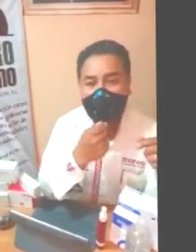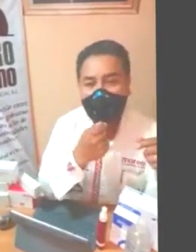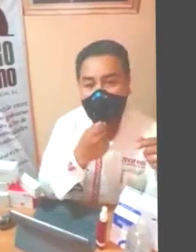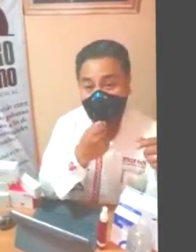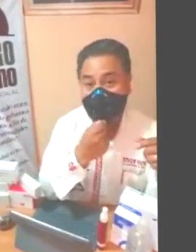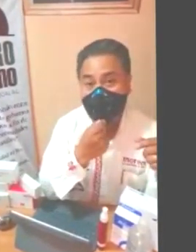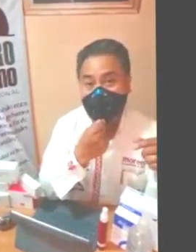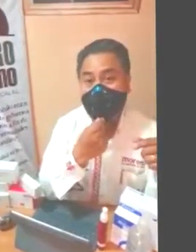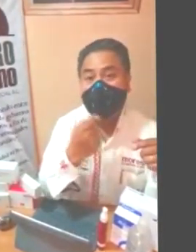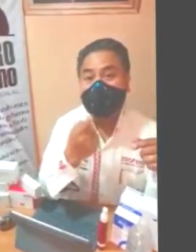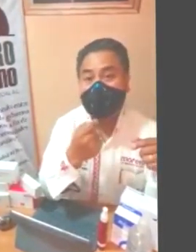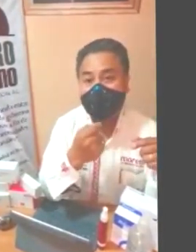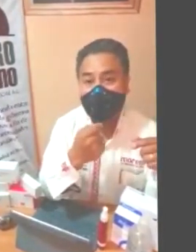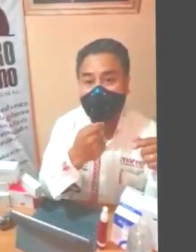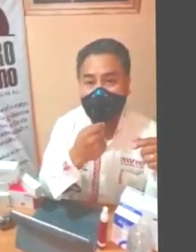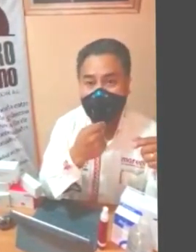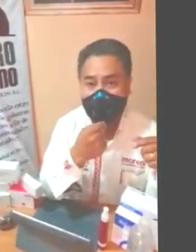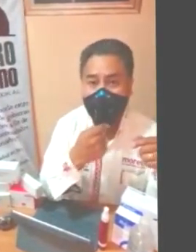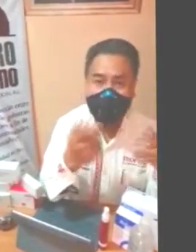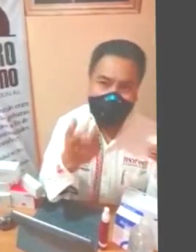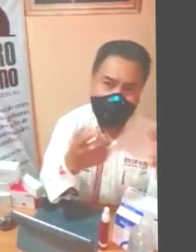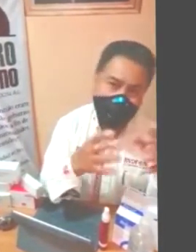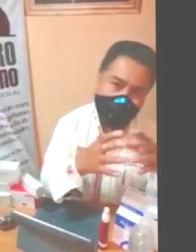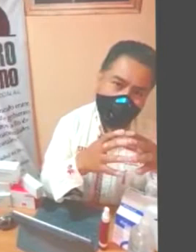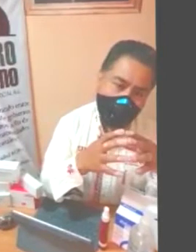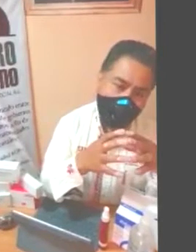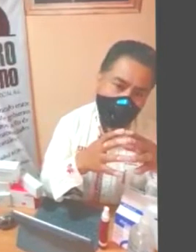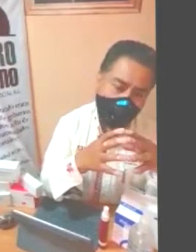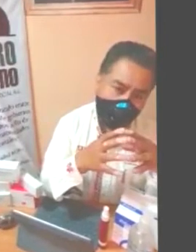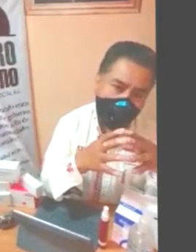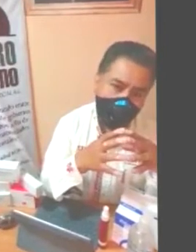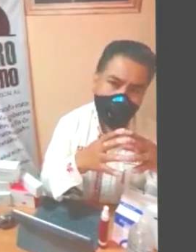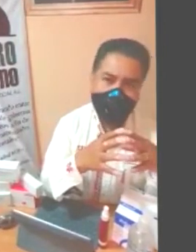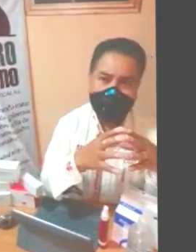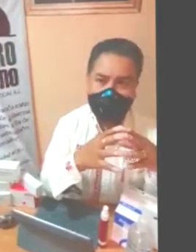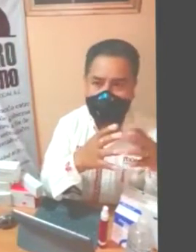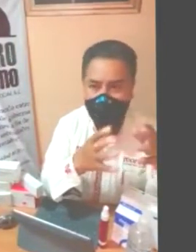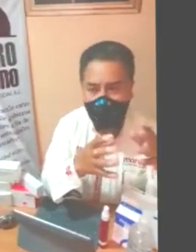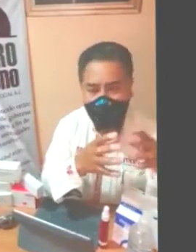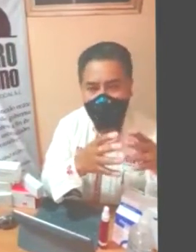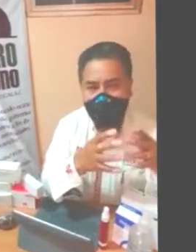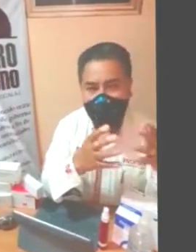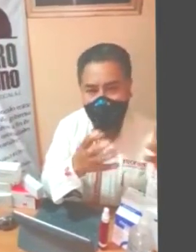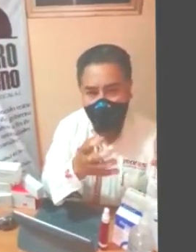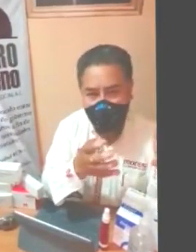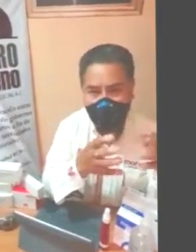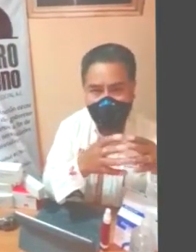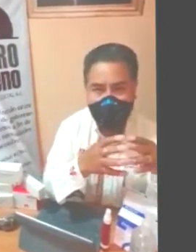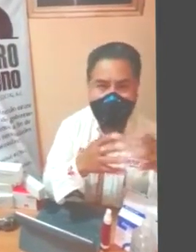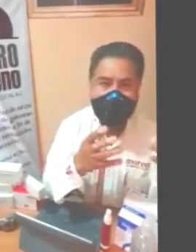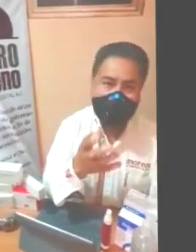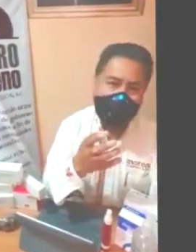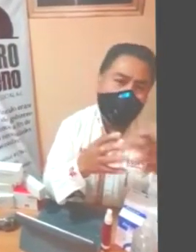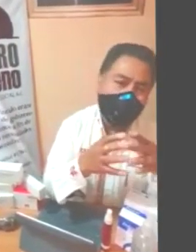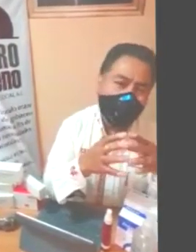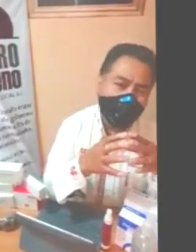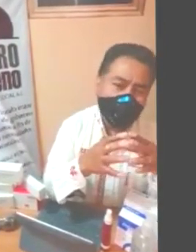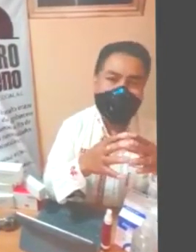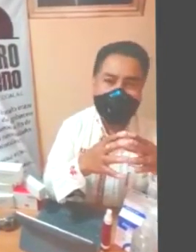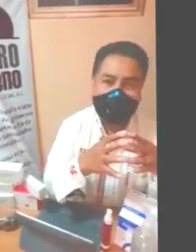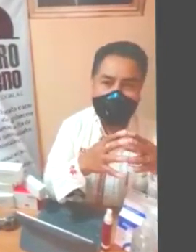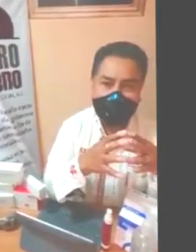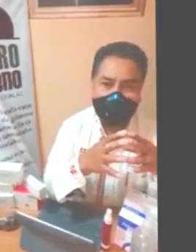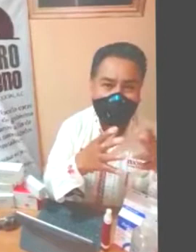requieren ineludiblemente nuestra solidaridad, casos de pacientes oncológicos, cardiológicos, neurológicos, psiquiátricos